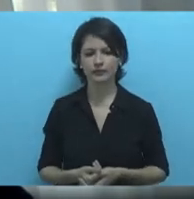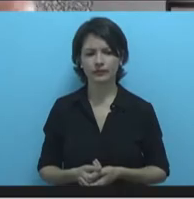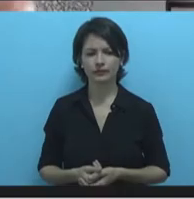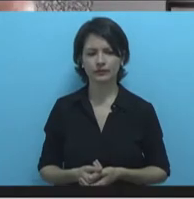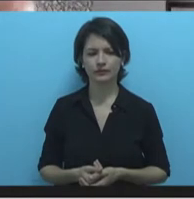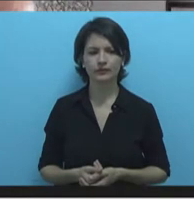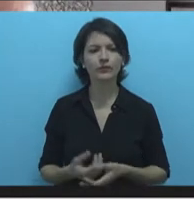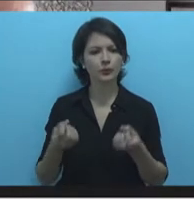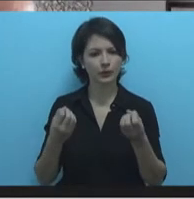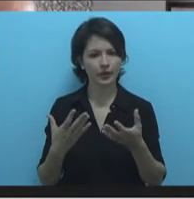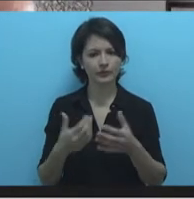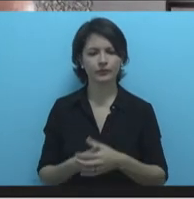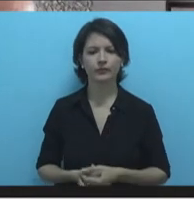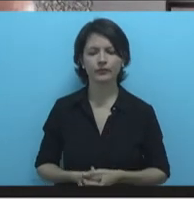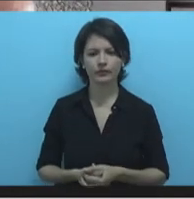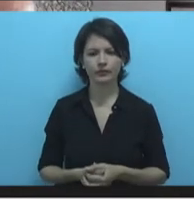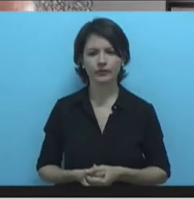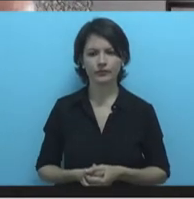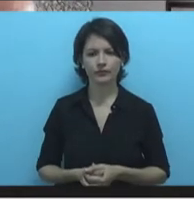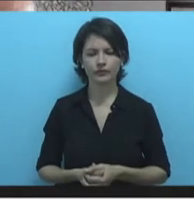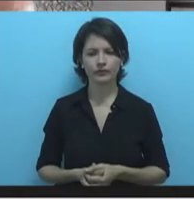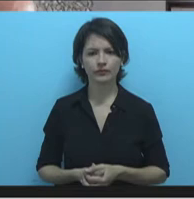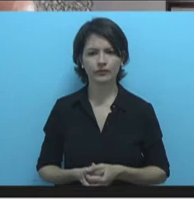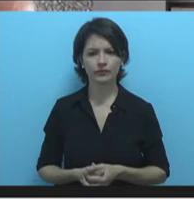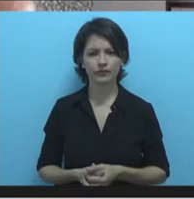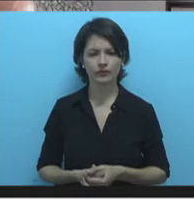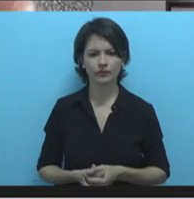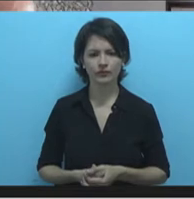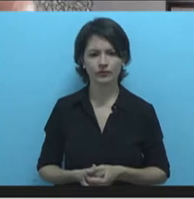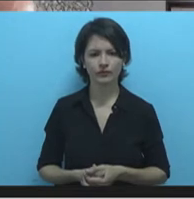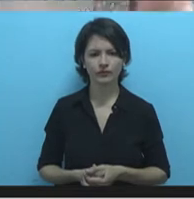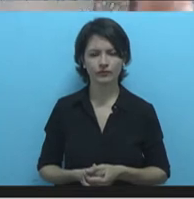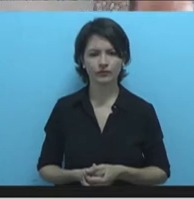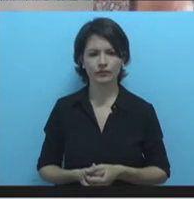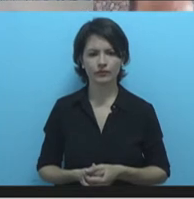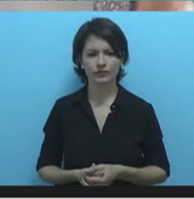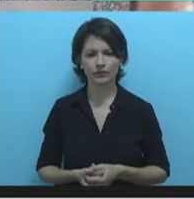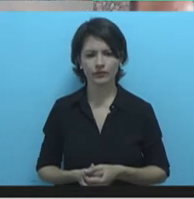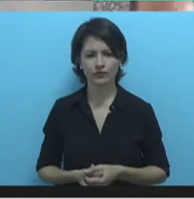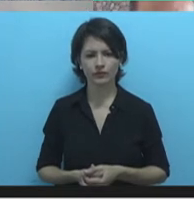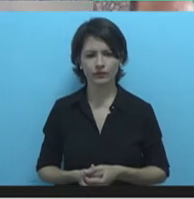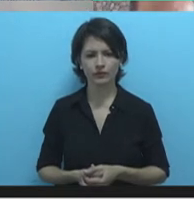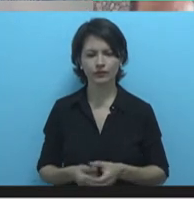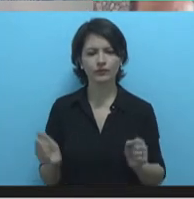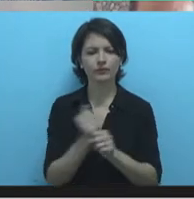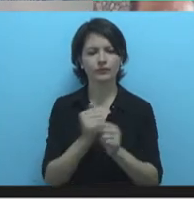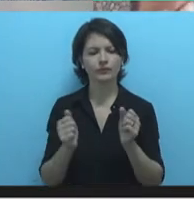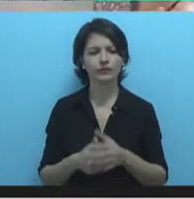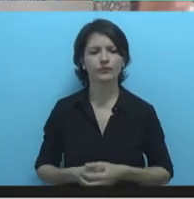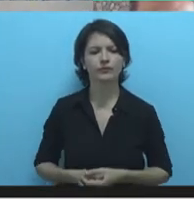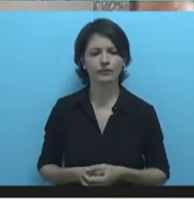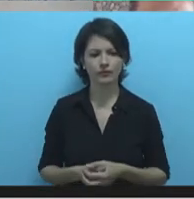de acuerdo ponemos a consideraciones a la preferencia para este proyecto aprobado